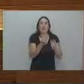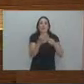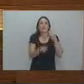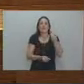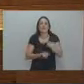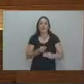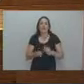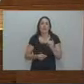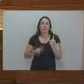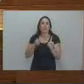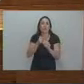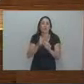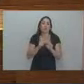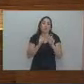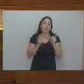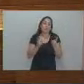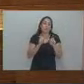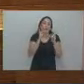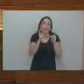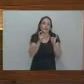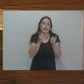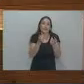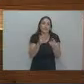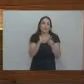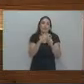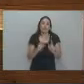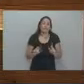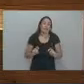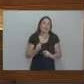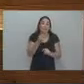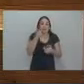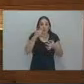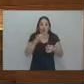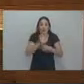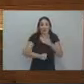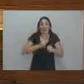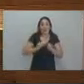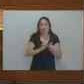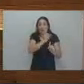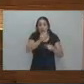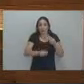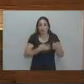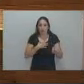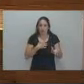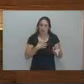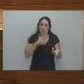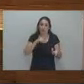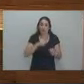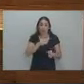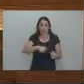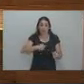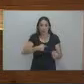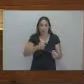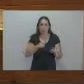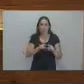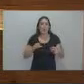para salvar con 3 titulares lo que no se fue capaz de hacer en una legislatura. En Podemos habrá un aliado para evitar ese tipo de